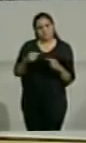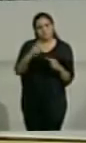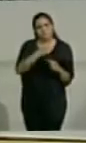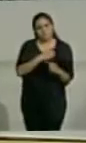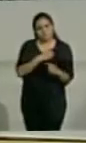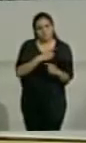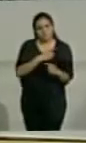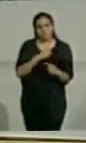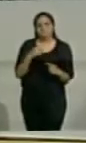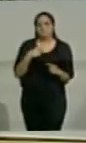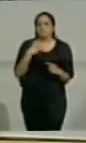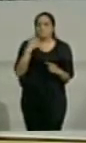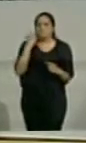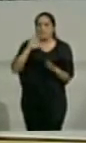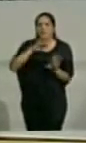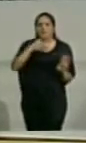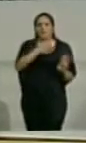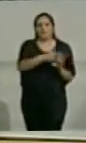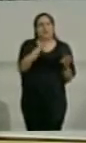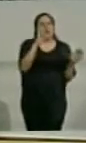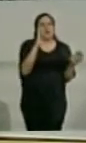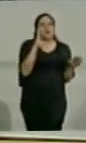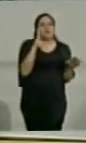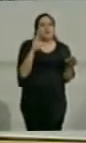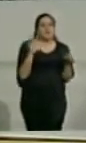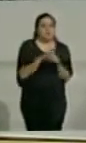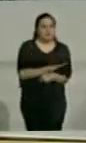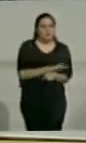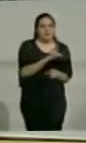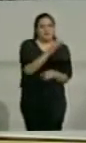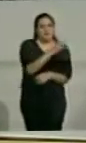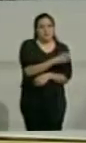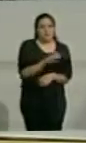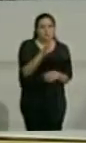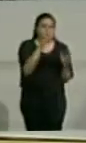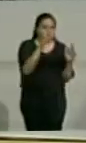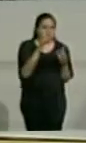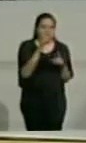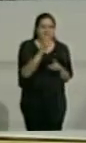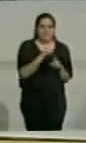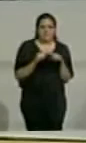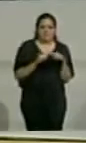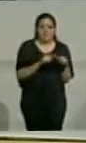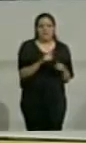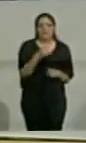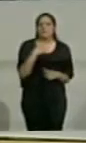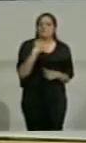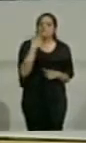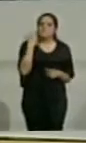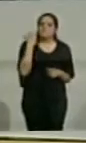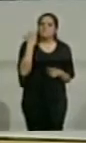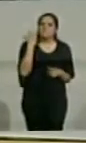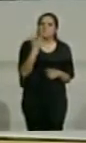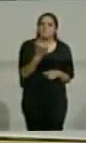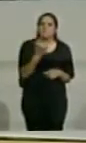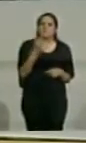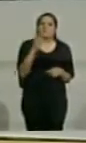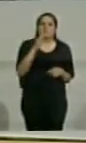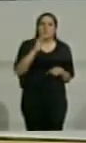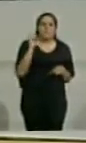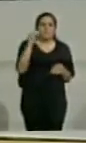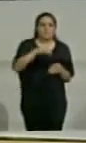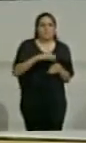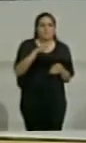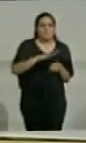las acciones contra los efectos del cambio climático, vamos a reforestar con cobertura vegetal y especies forestales más de 30